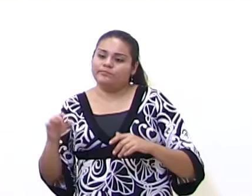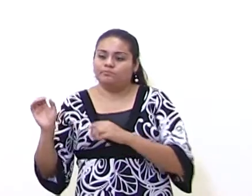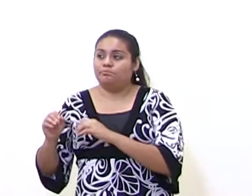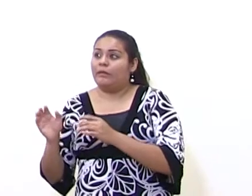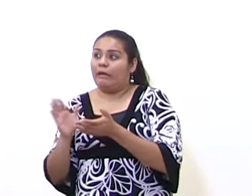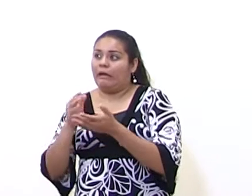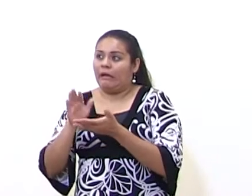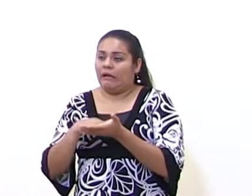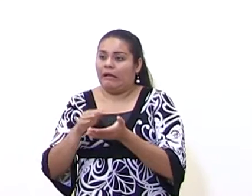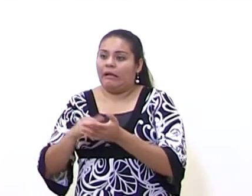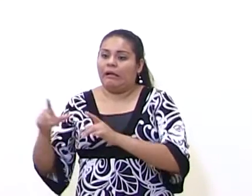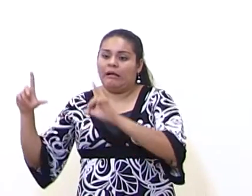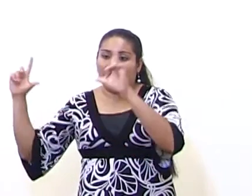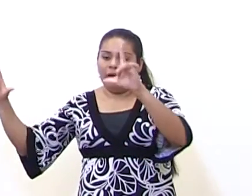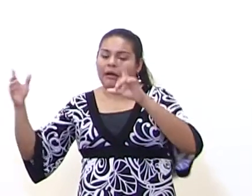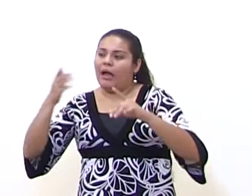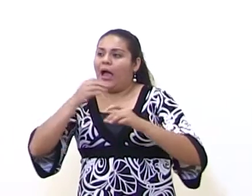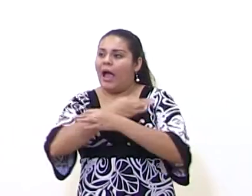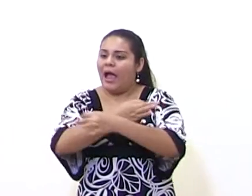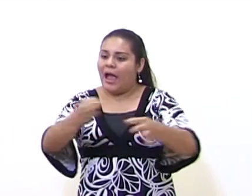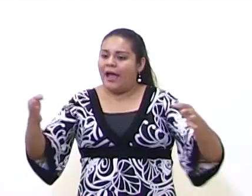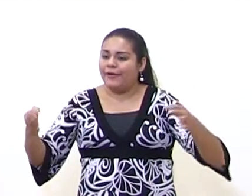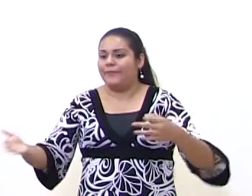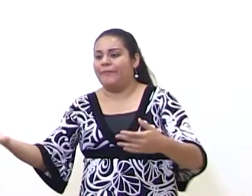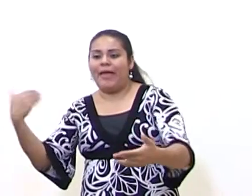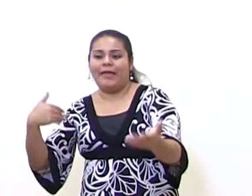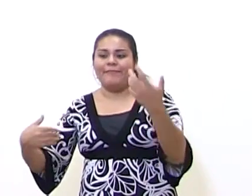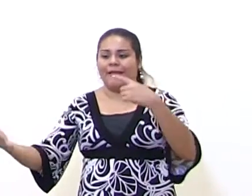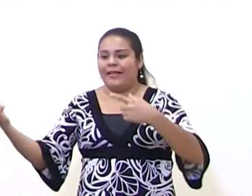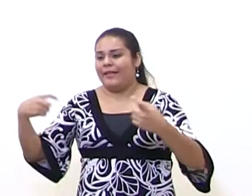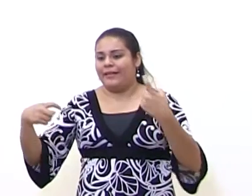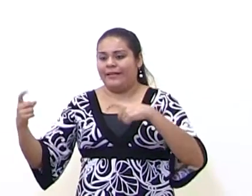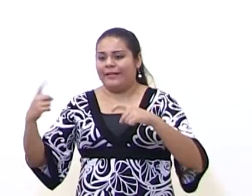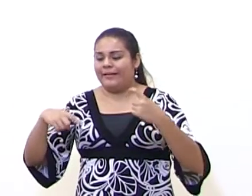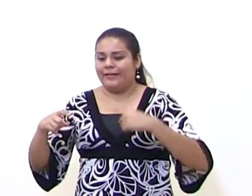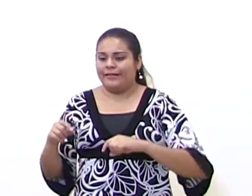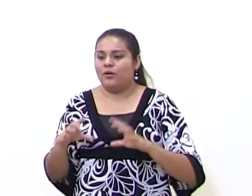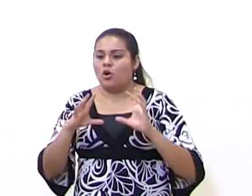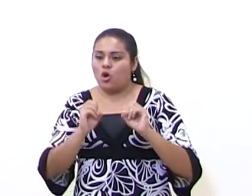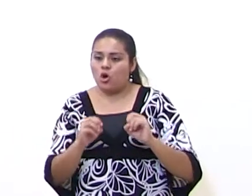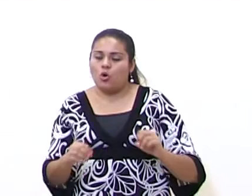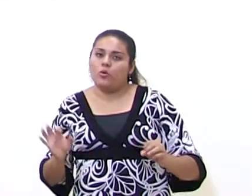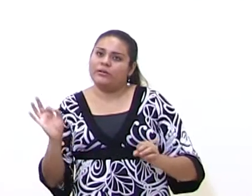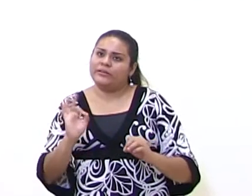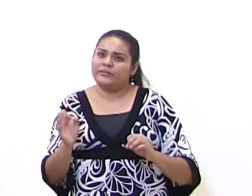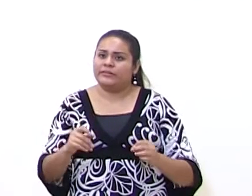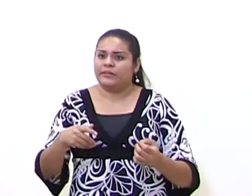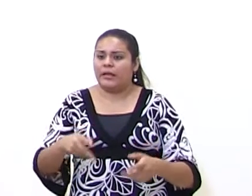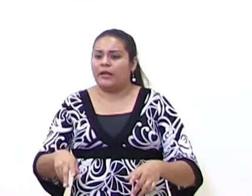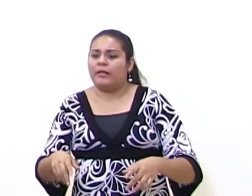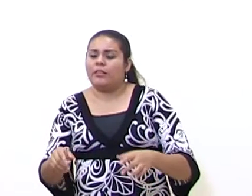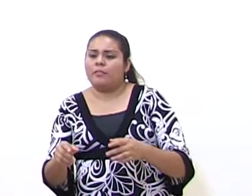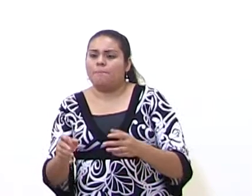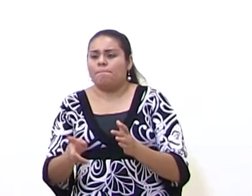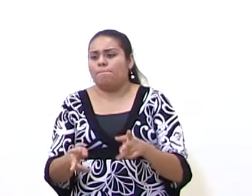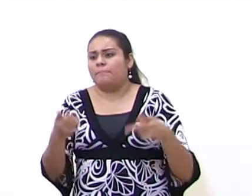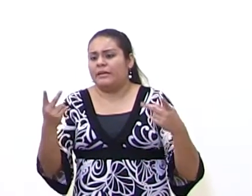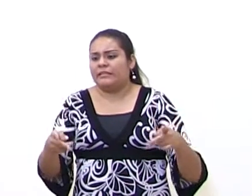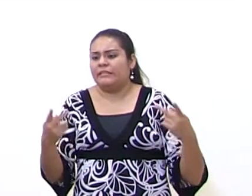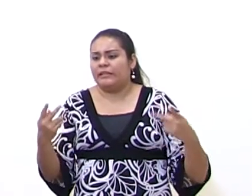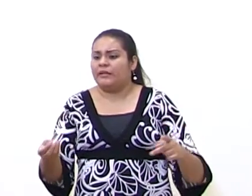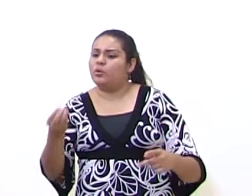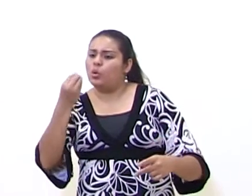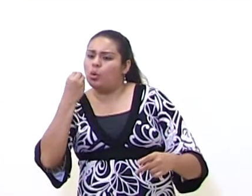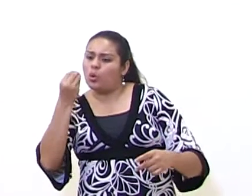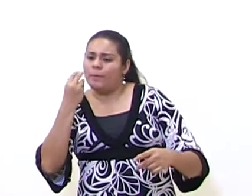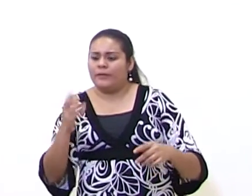cuando vas allí en tu localidad. Si vives en una zona rural, seguramente cuando vas a la tienda, por más pequeña que